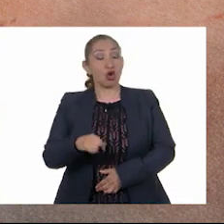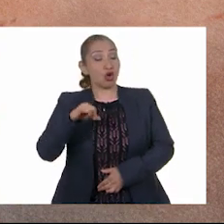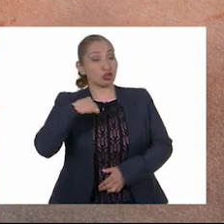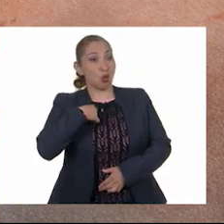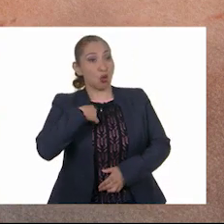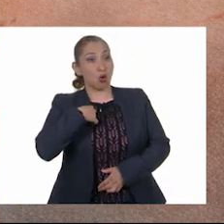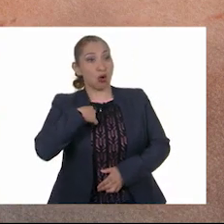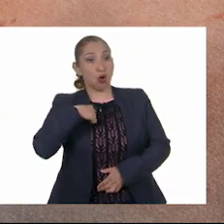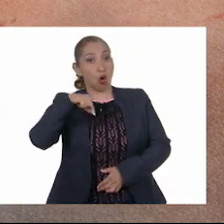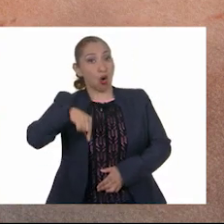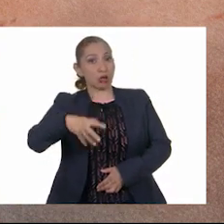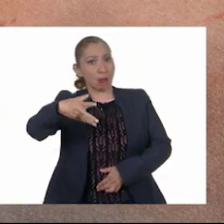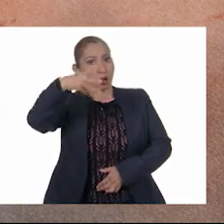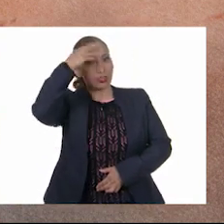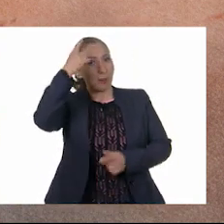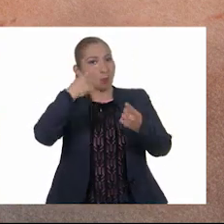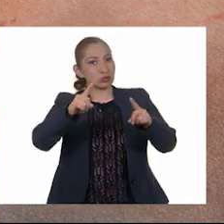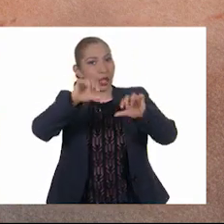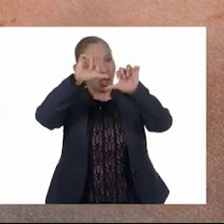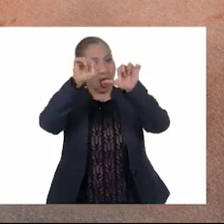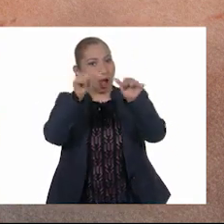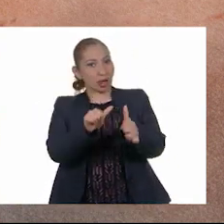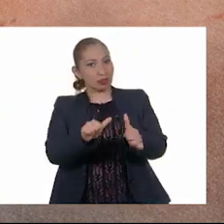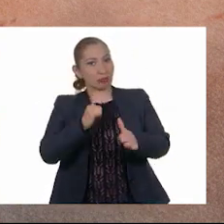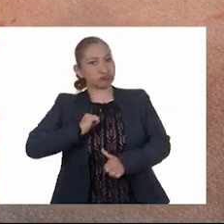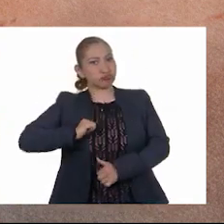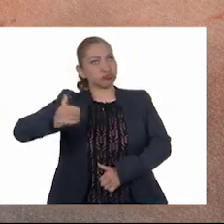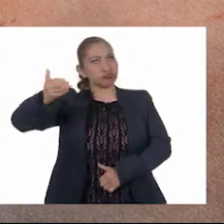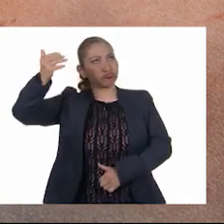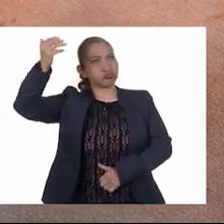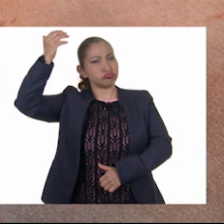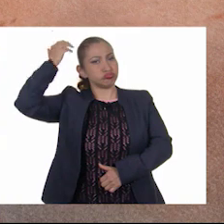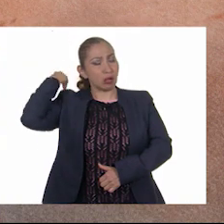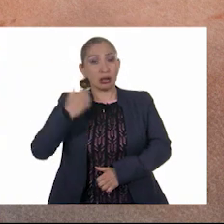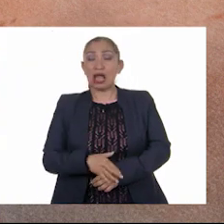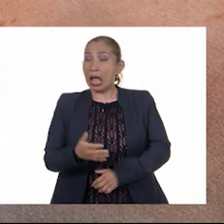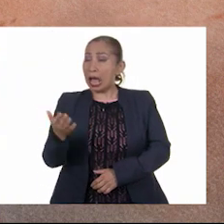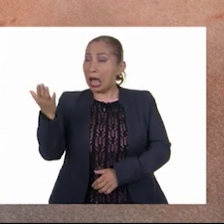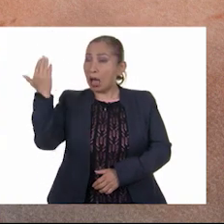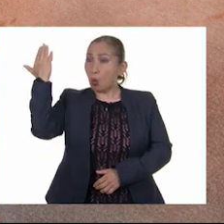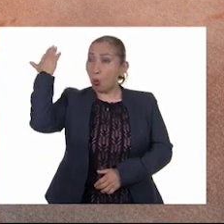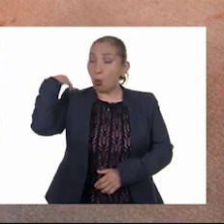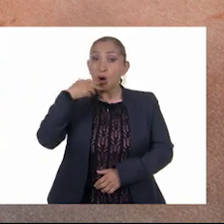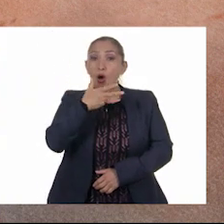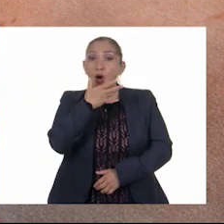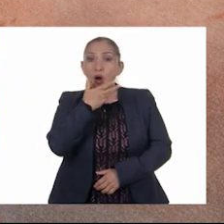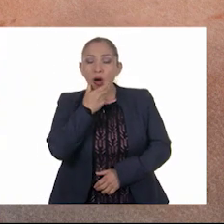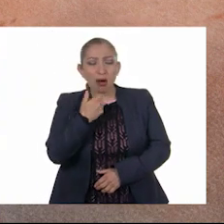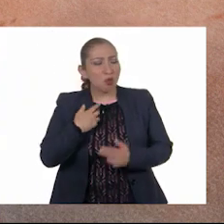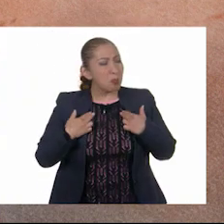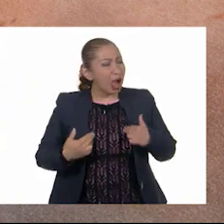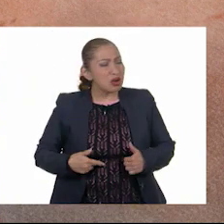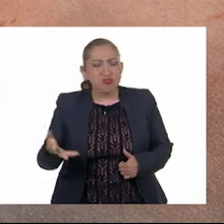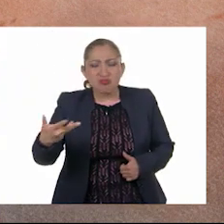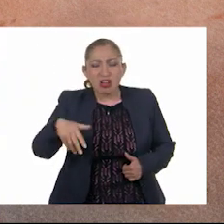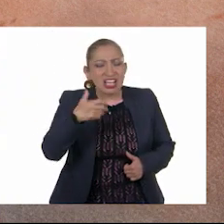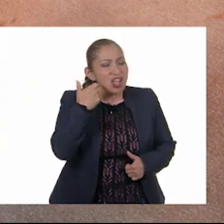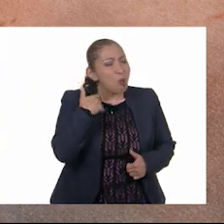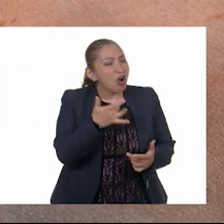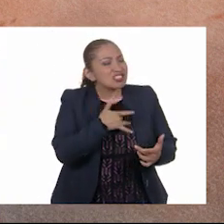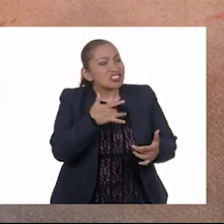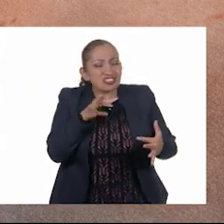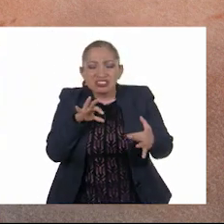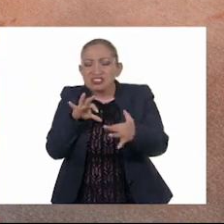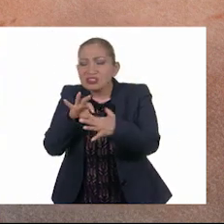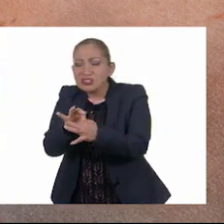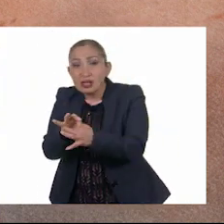aprender música y arte primitivo. Desde tiempos muy antiguos, el hombre ha buscado la manera de tener contacto con su